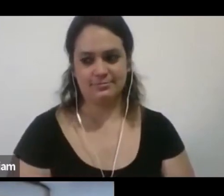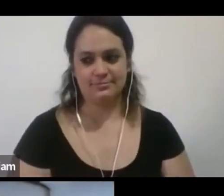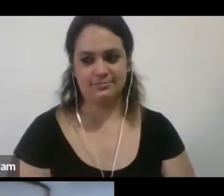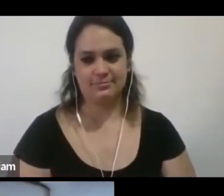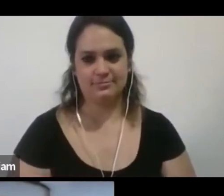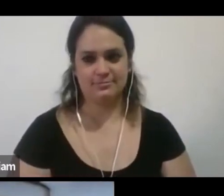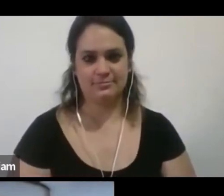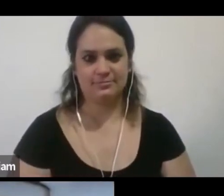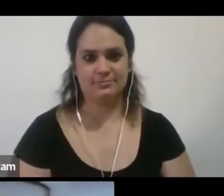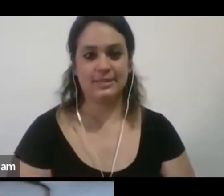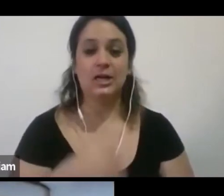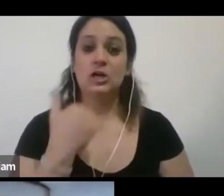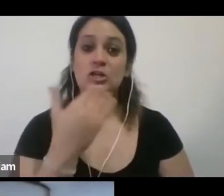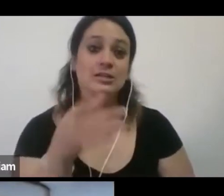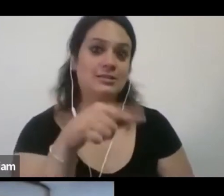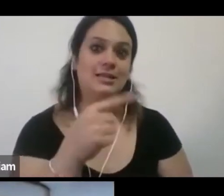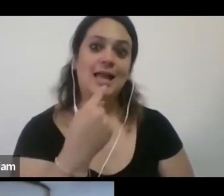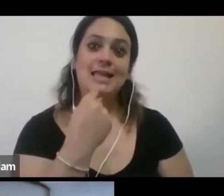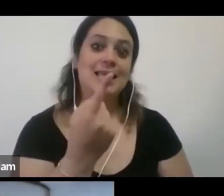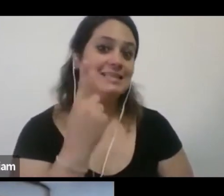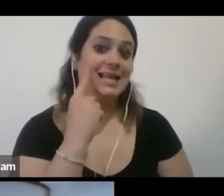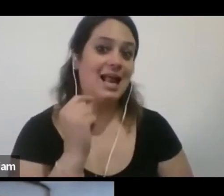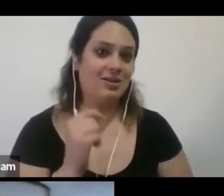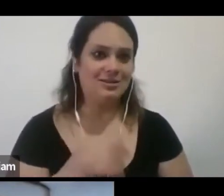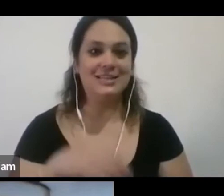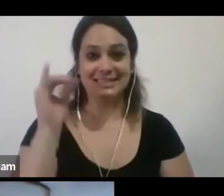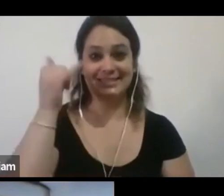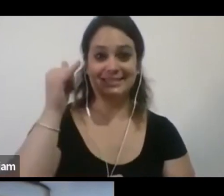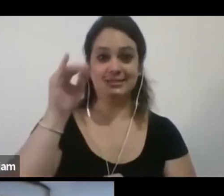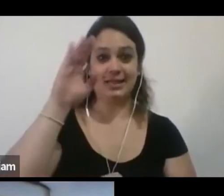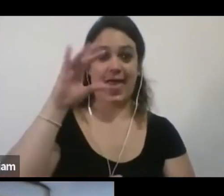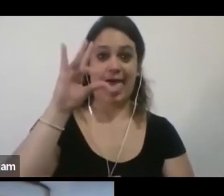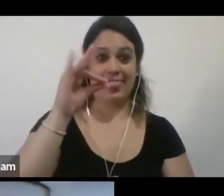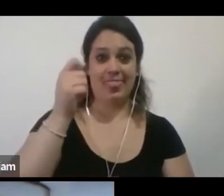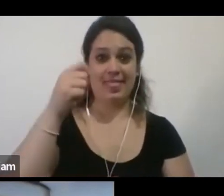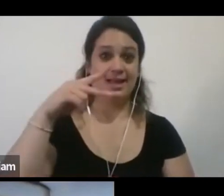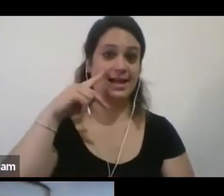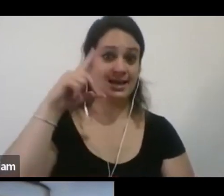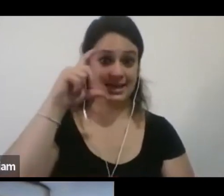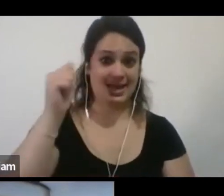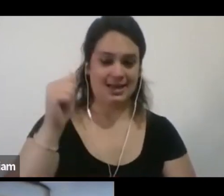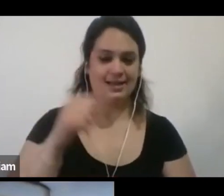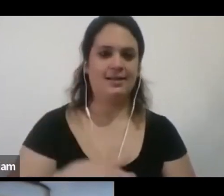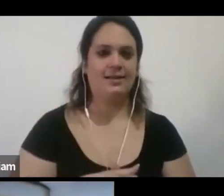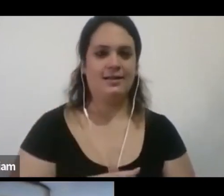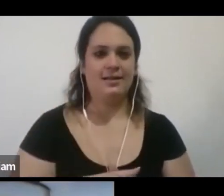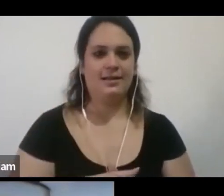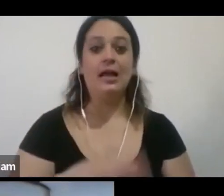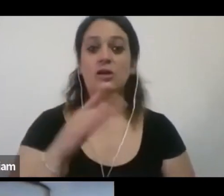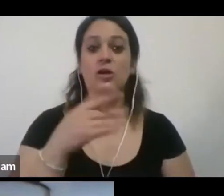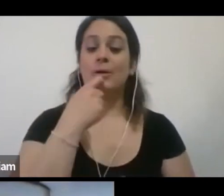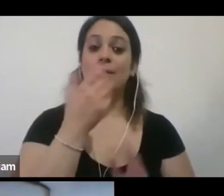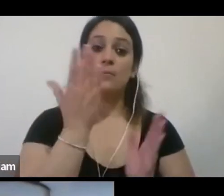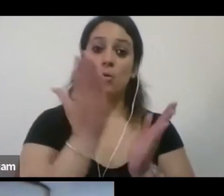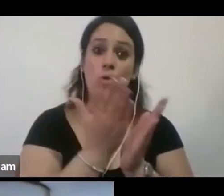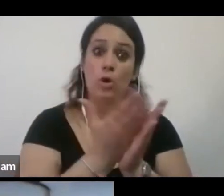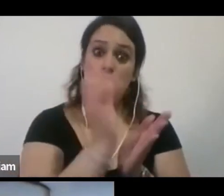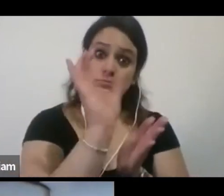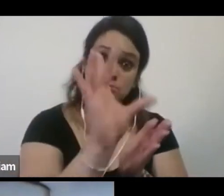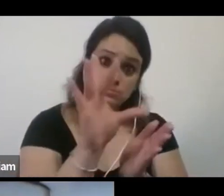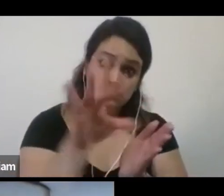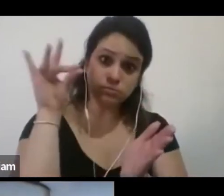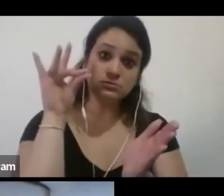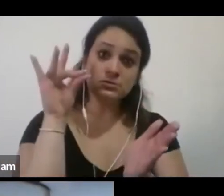No sé si alguna más quiere aportar algo. Sí, yo quería aportar que la elección de una carrera, ¿vale?, es